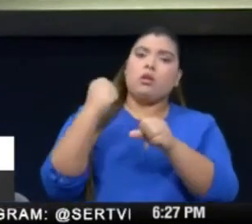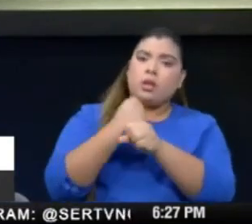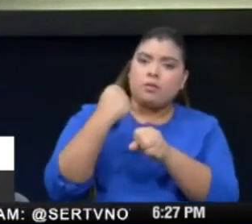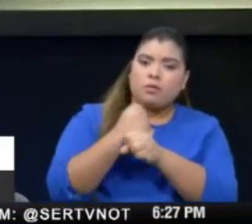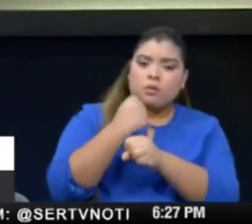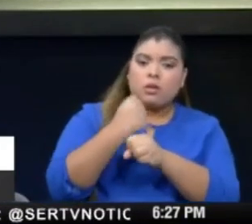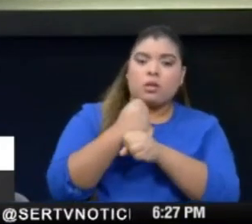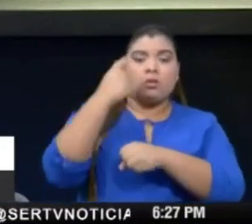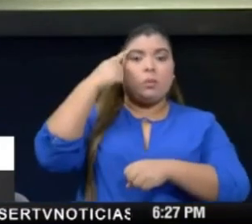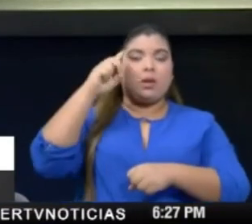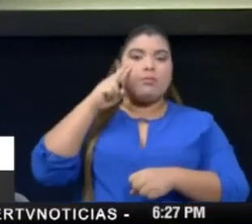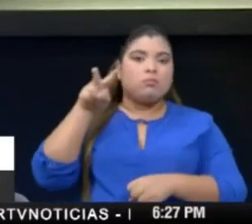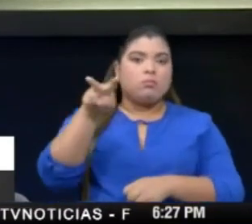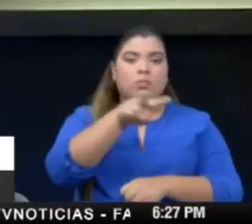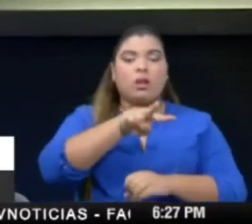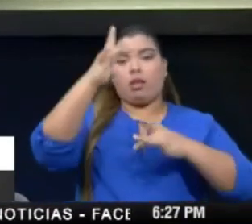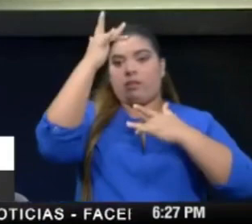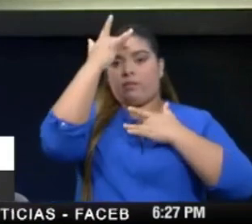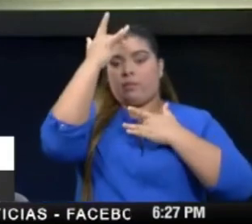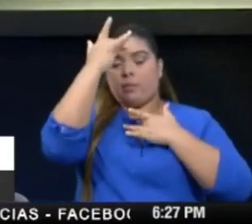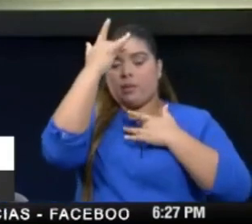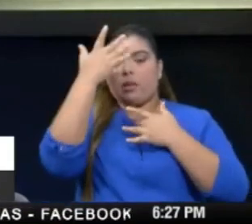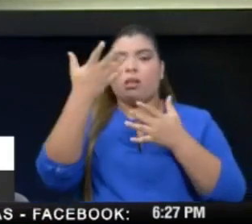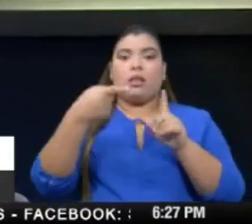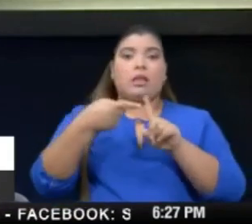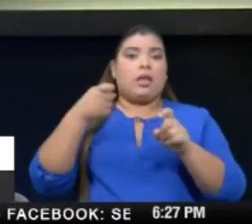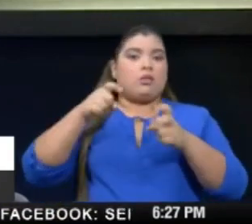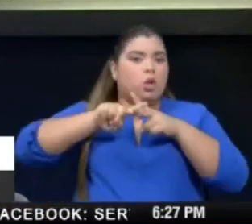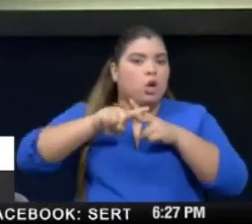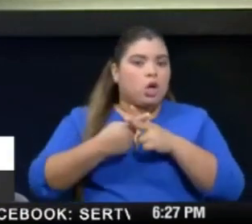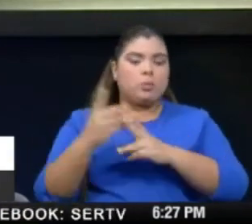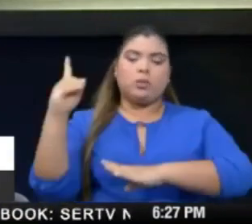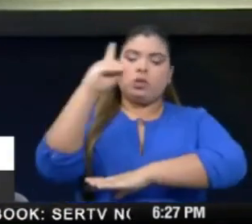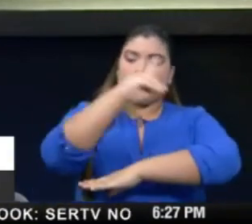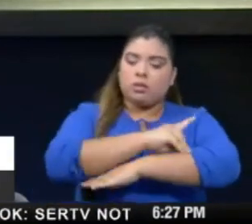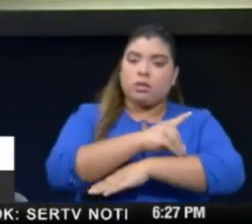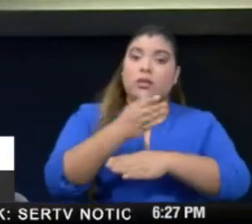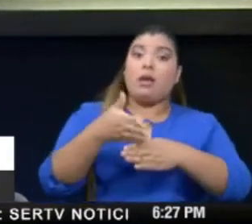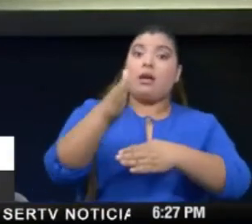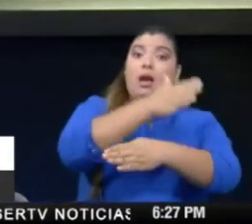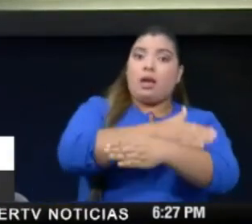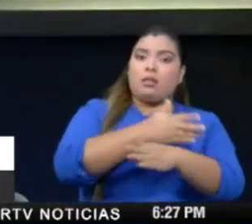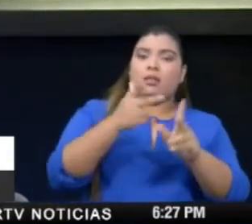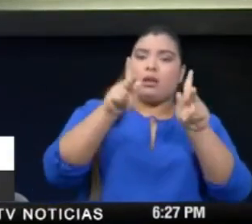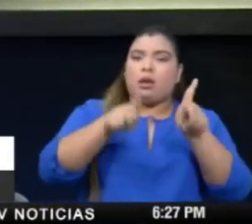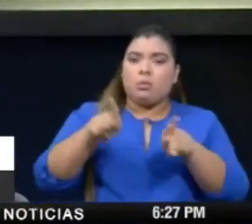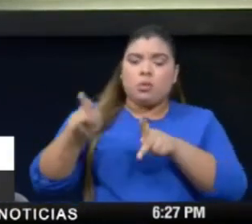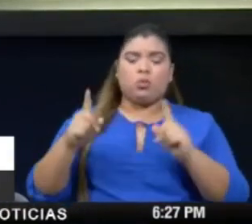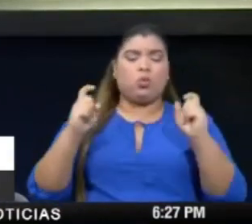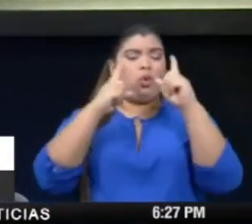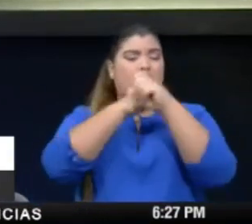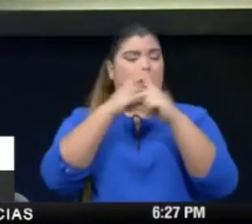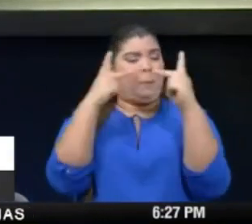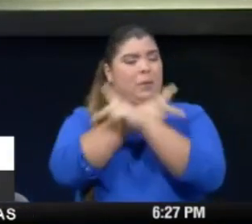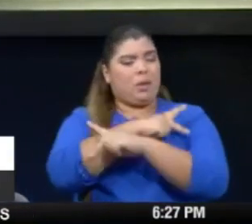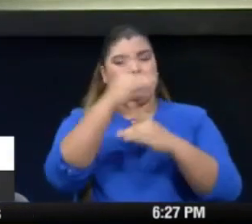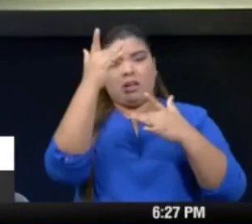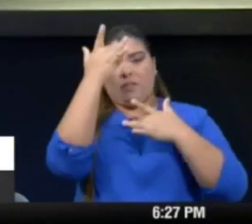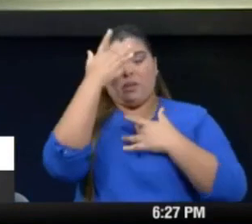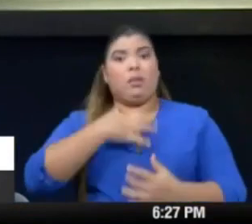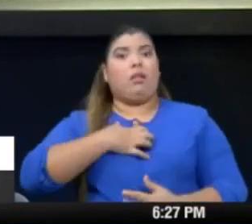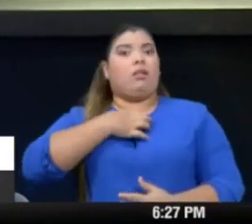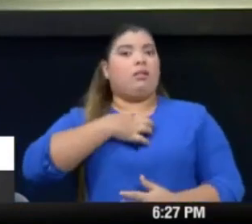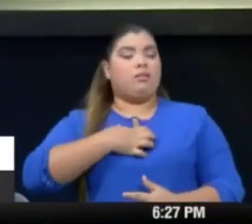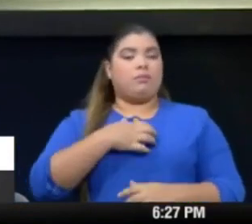al ataque de la enfermedad desde los primeros días antes de que las personas se compliquen. Una de